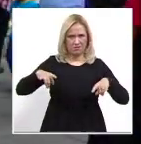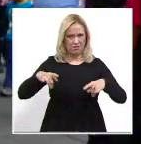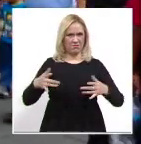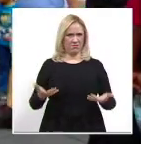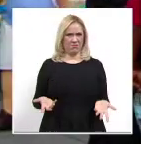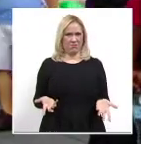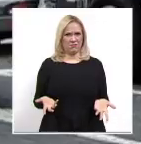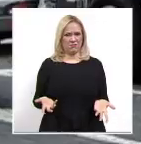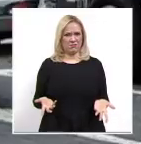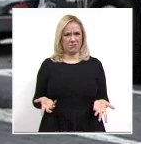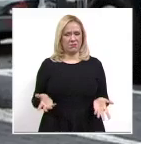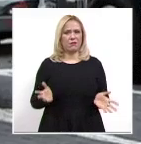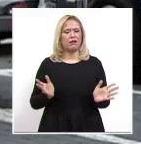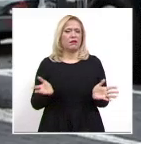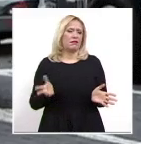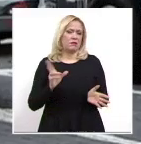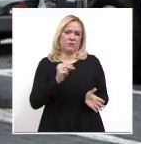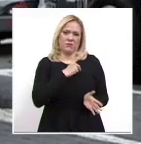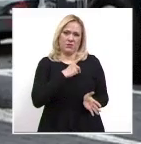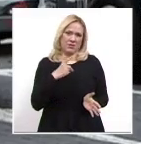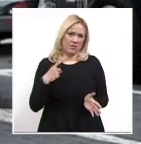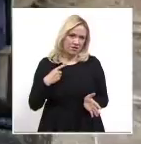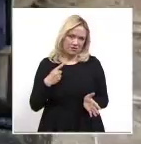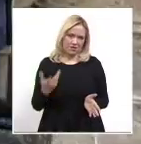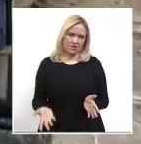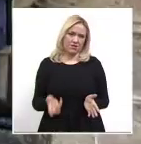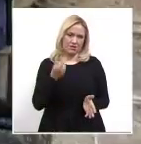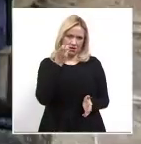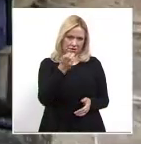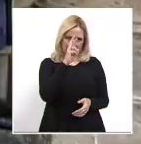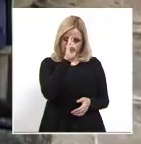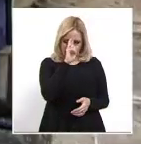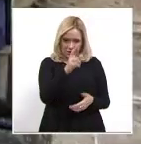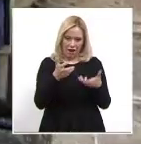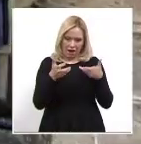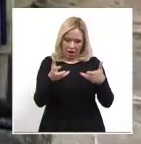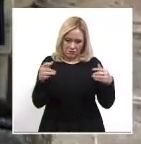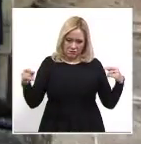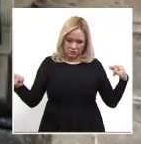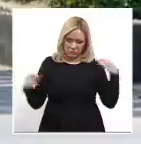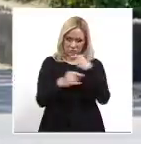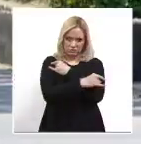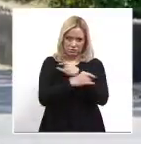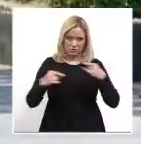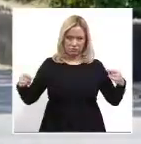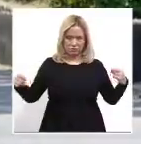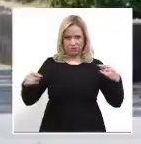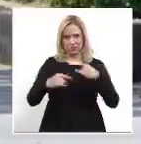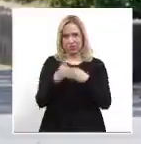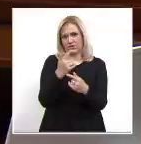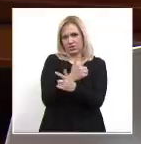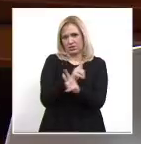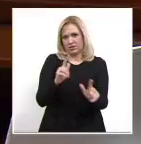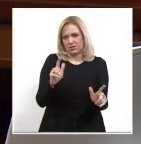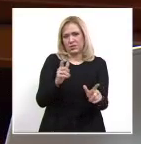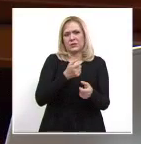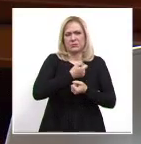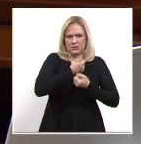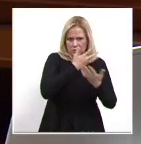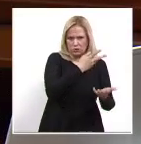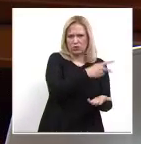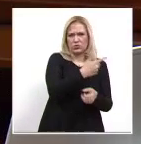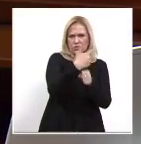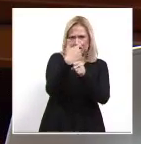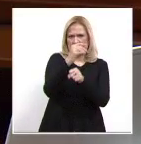afectar la movilidad de terceros, inhibía el ejercicio de otros derechos como el de libertad de expresión. La